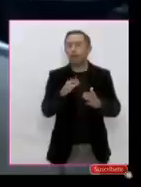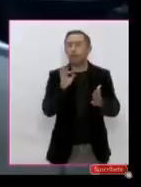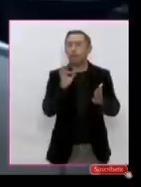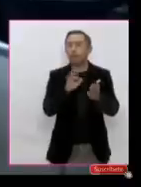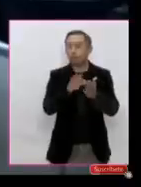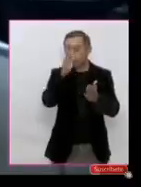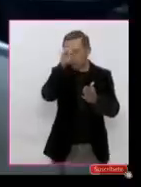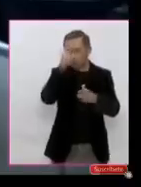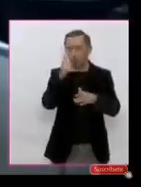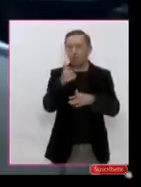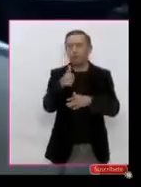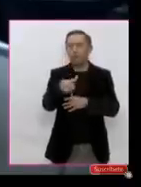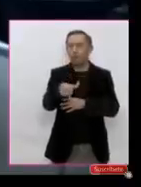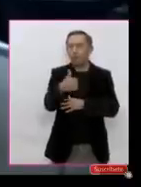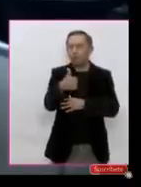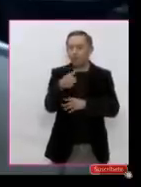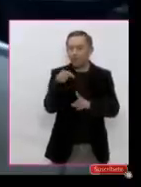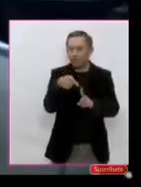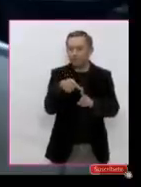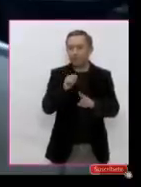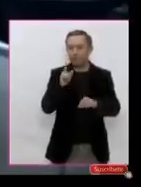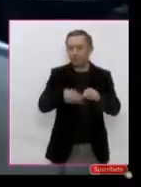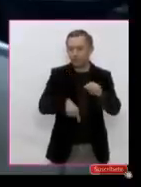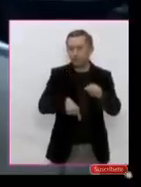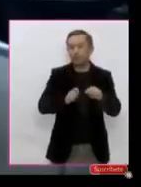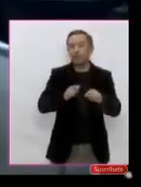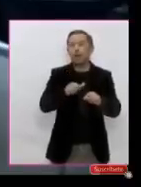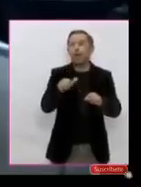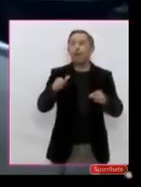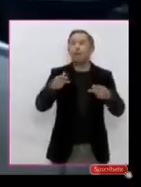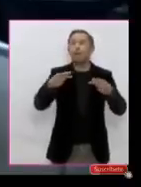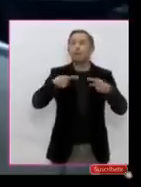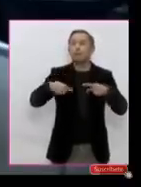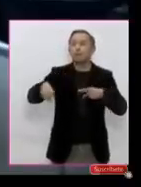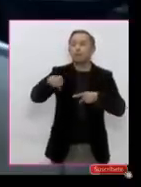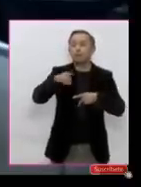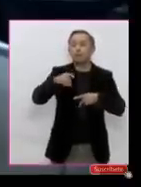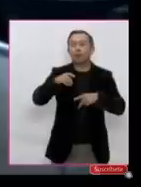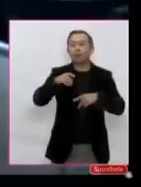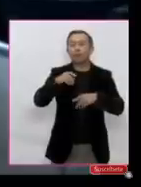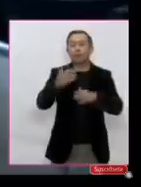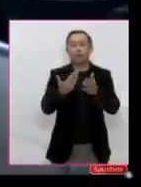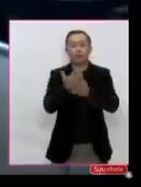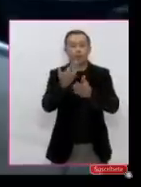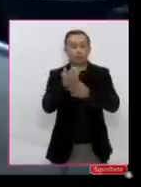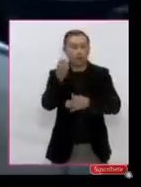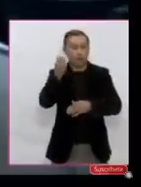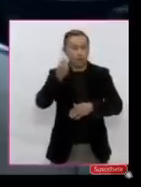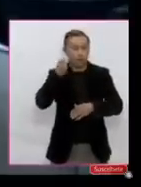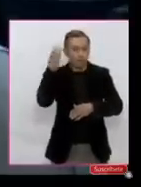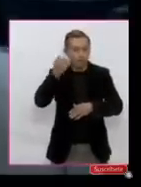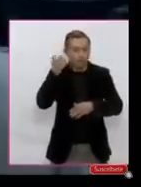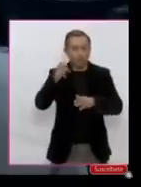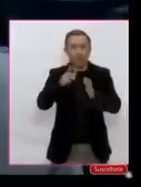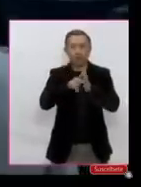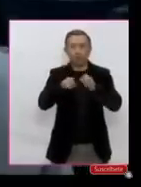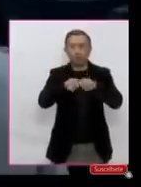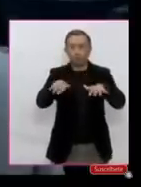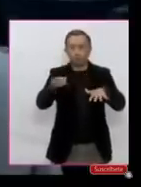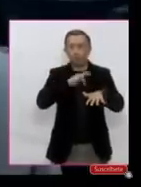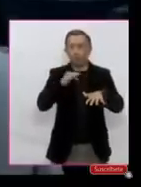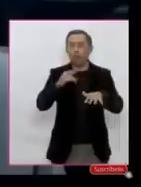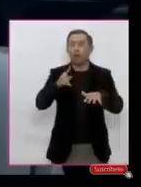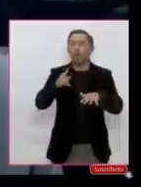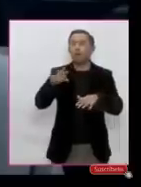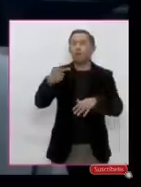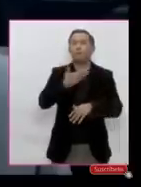décimo primero relativo a la orden a los concesionarios de obtenerse transmitirlas con felices máquinas de manera integral que realice el